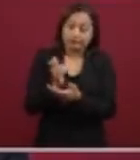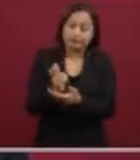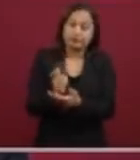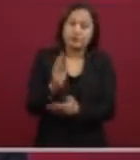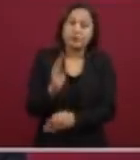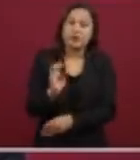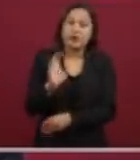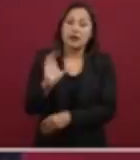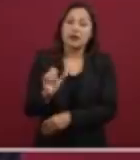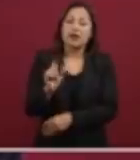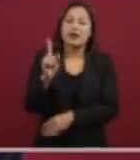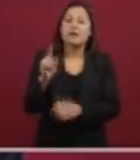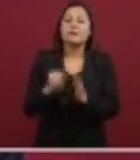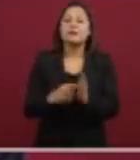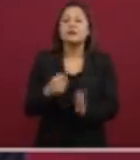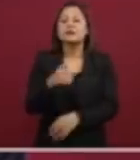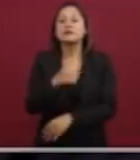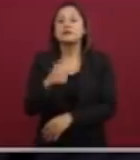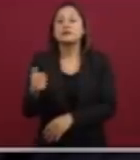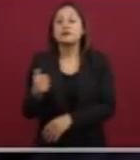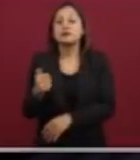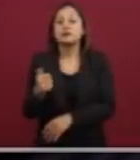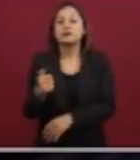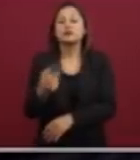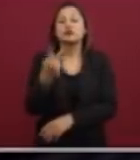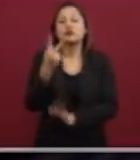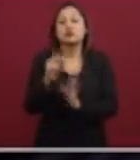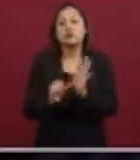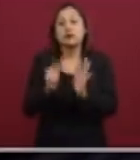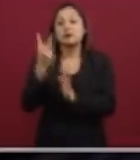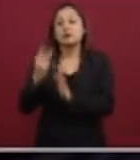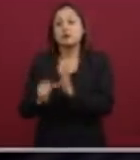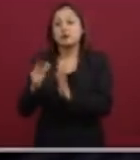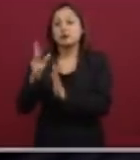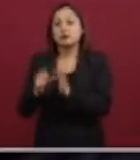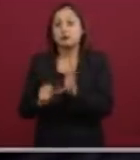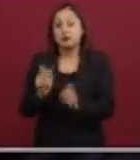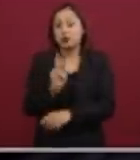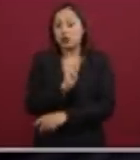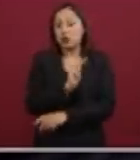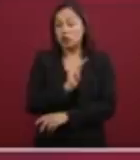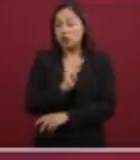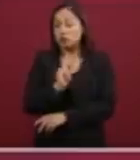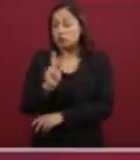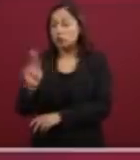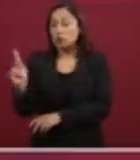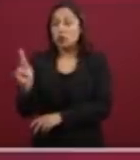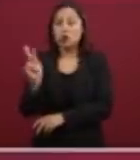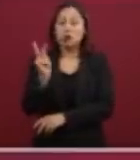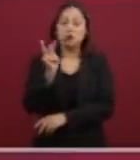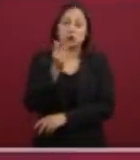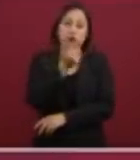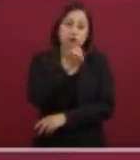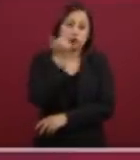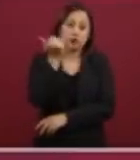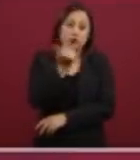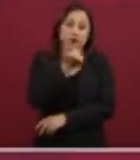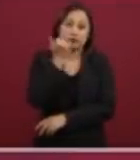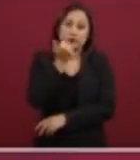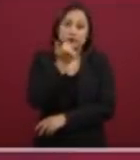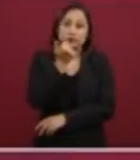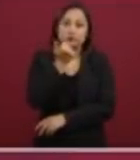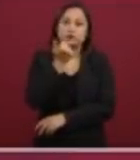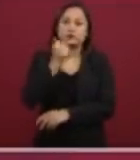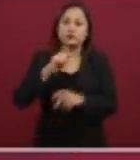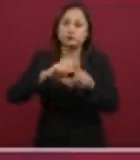pesos bimestrales, todos. Este es un programa universal.